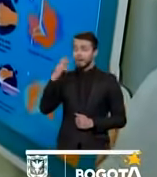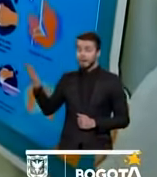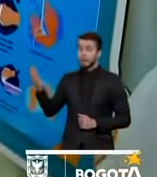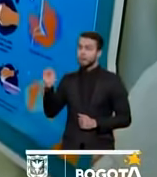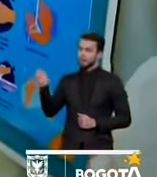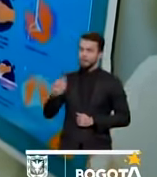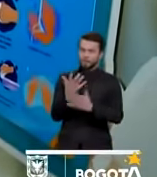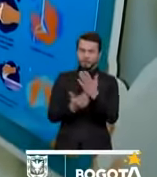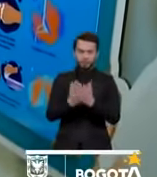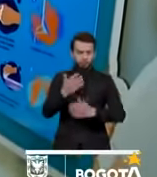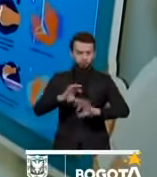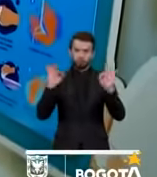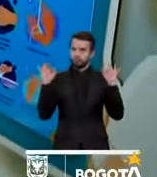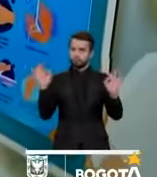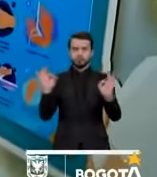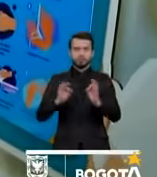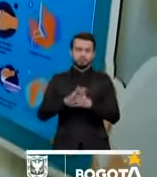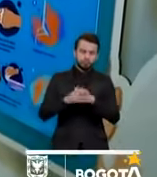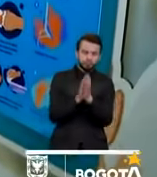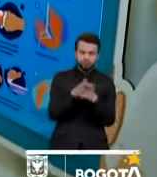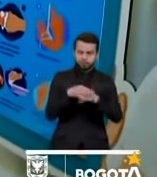de manos. Ajá.